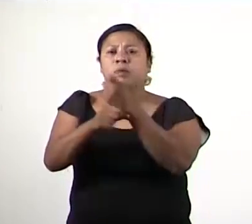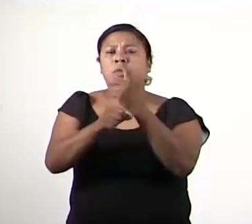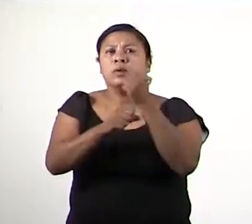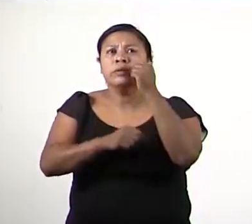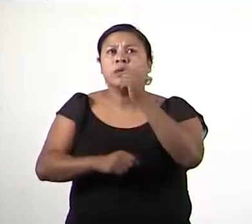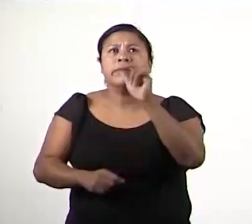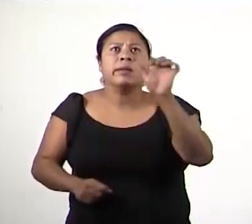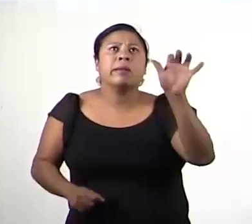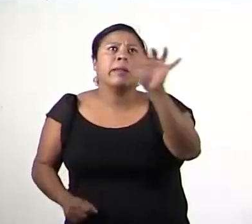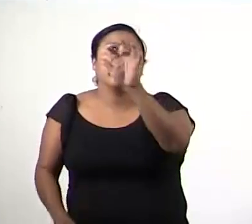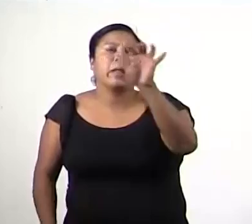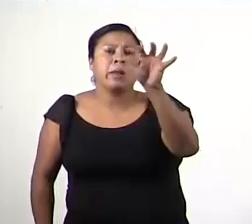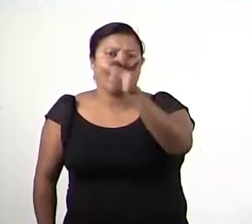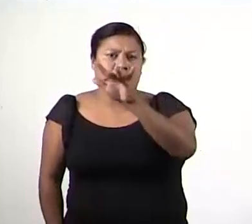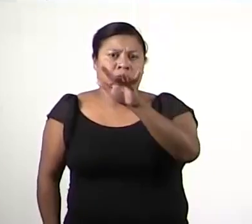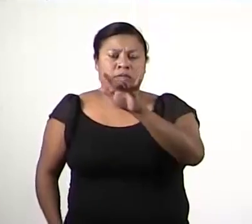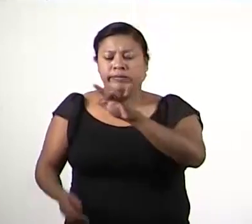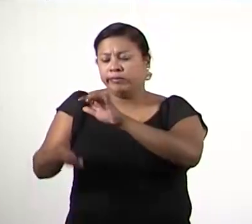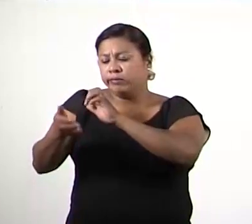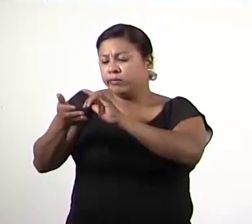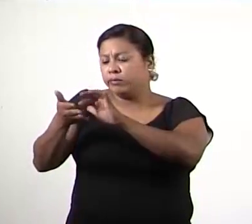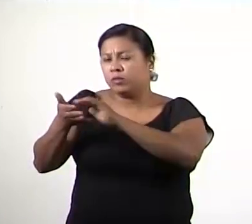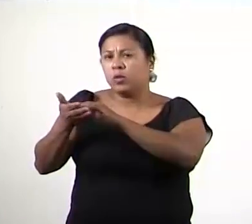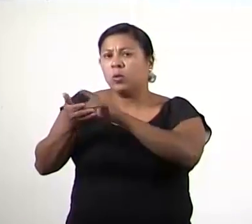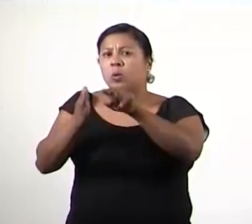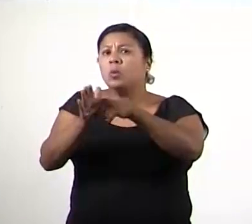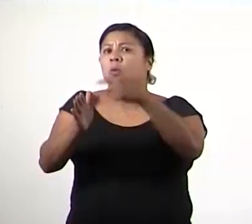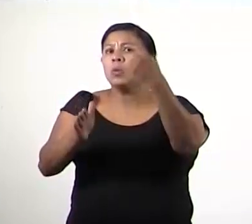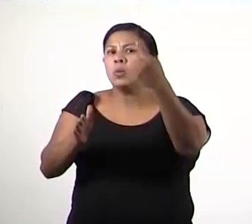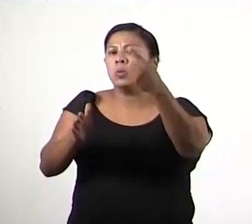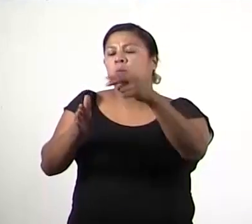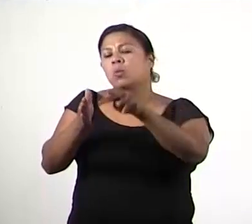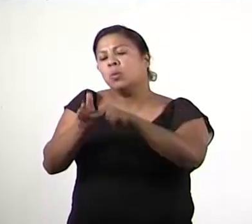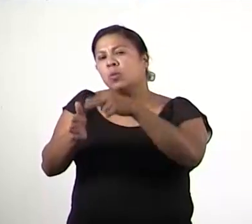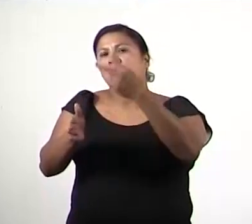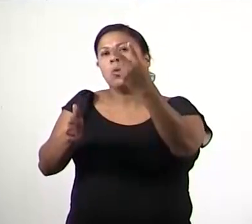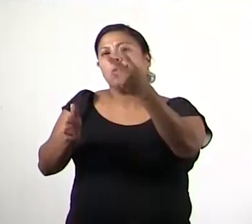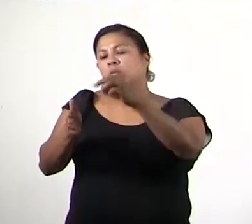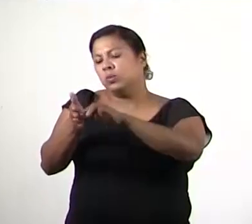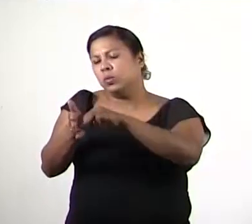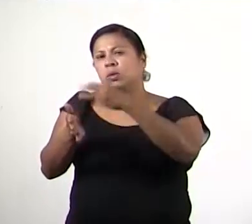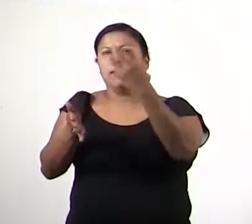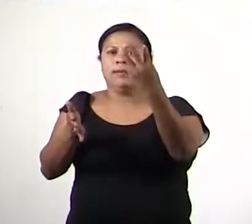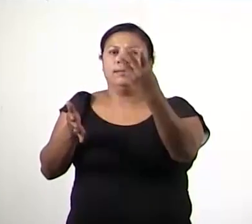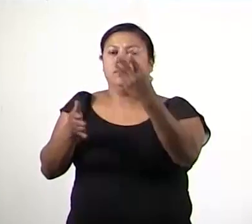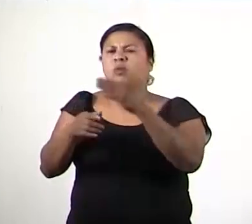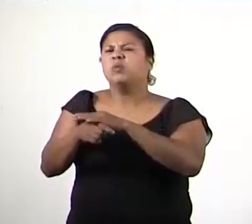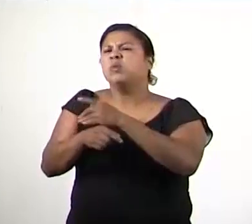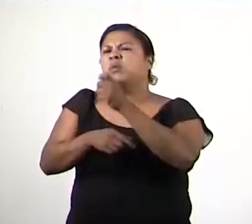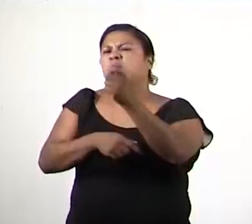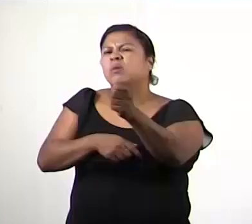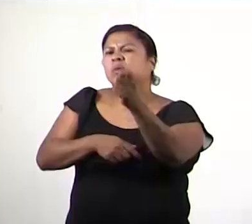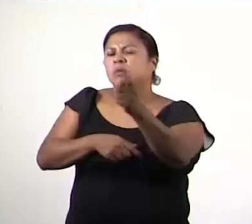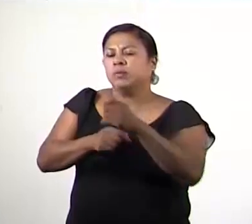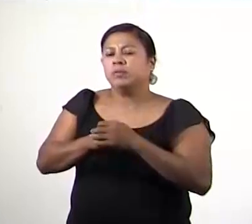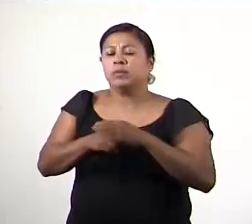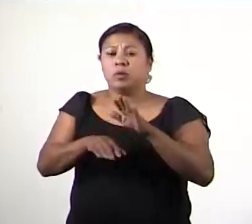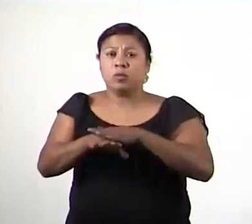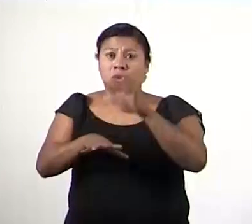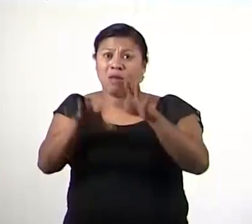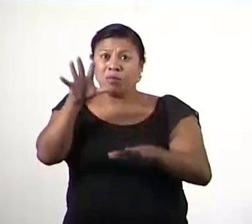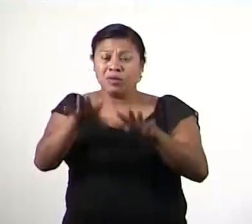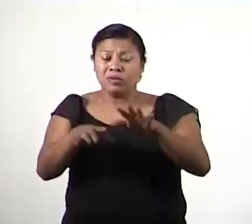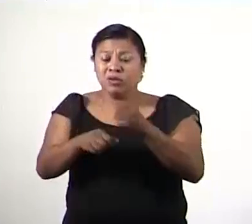leerla. No solamente una vez, sino 2 o 3. ¿Por qué? Porque a veces